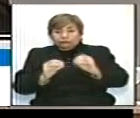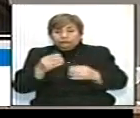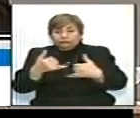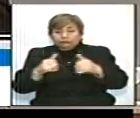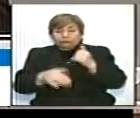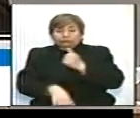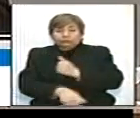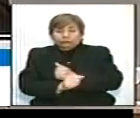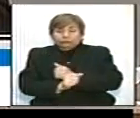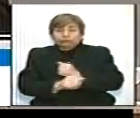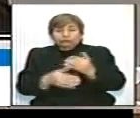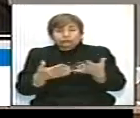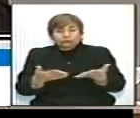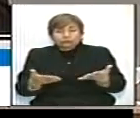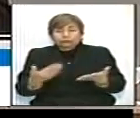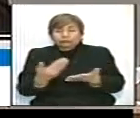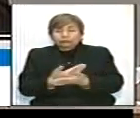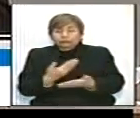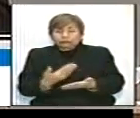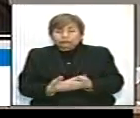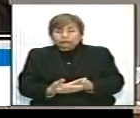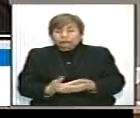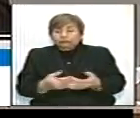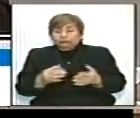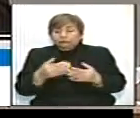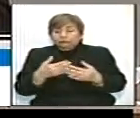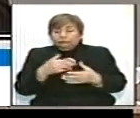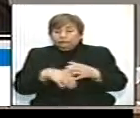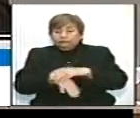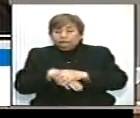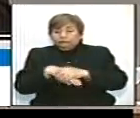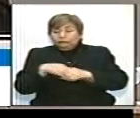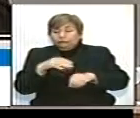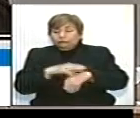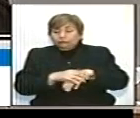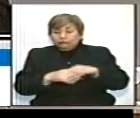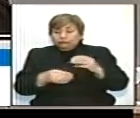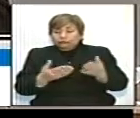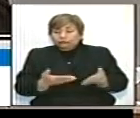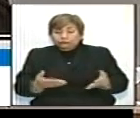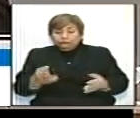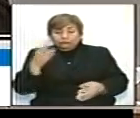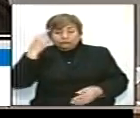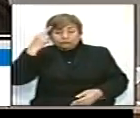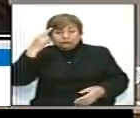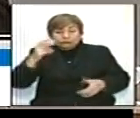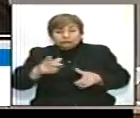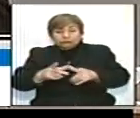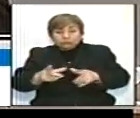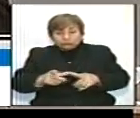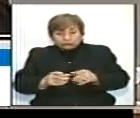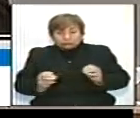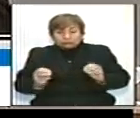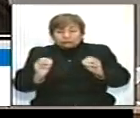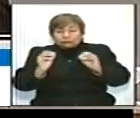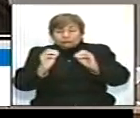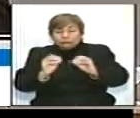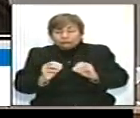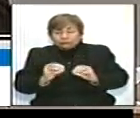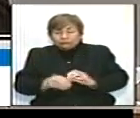deportivo moderno y de la calidad, entre otros. Teniendo en cuenta que en la zona donde se implementará